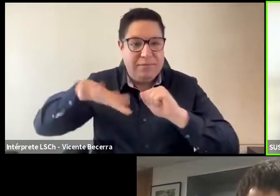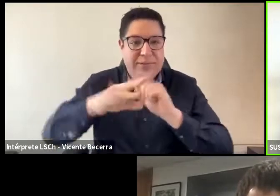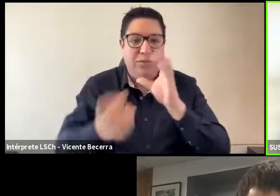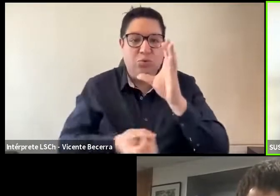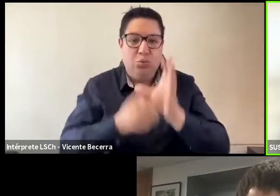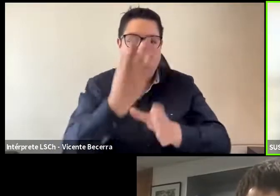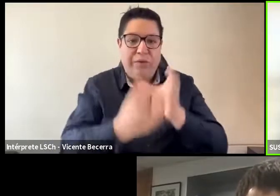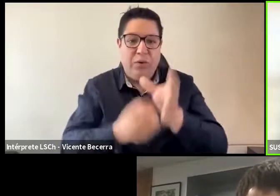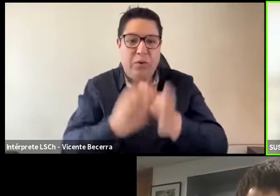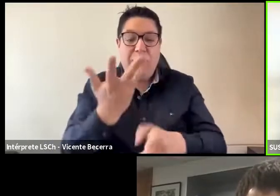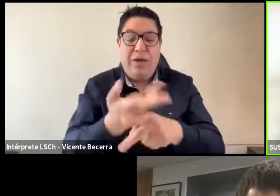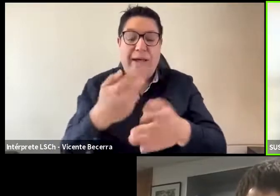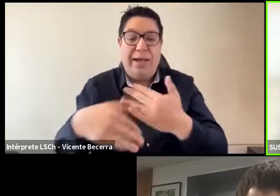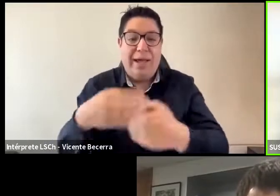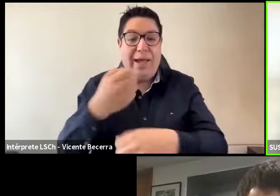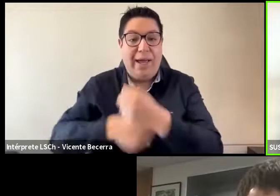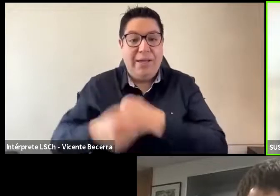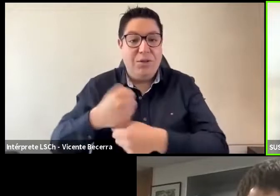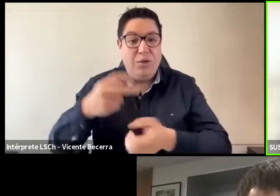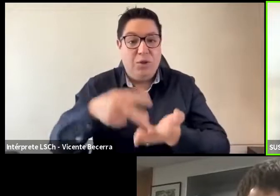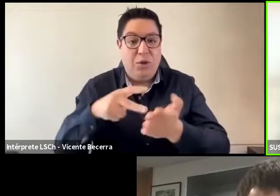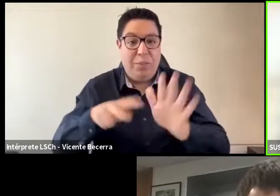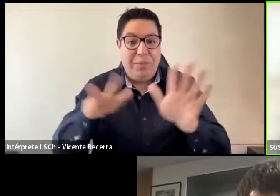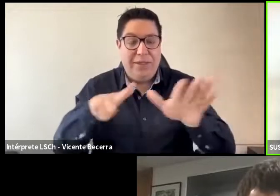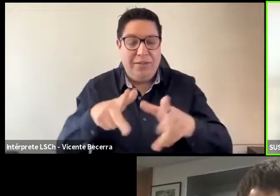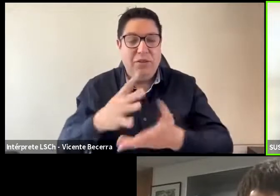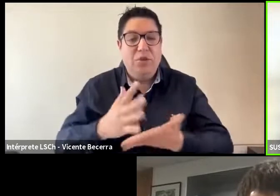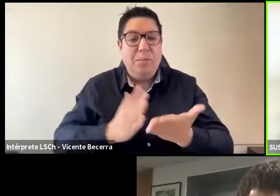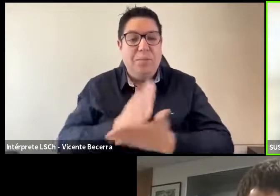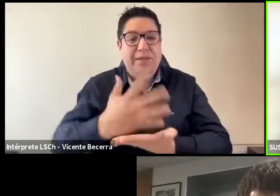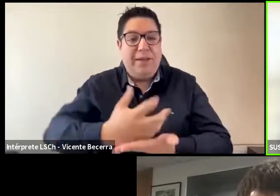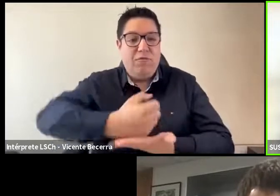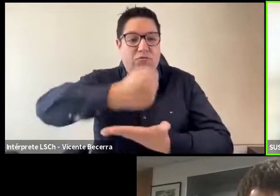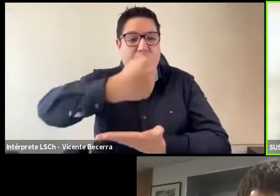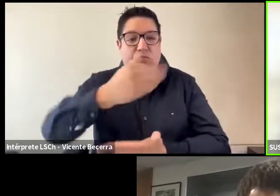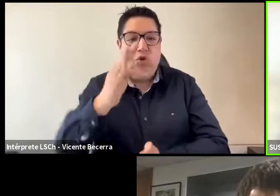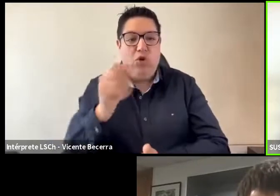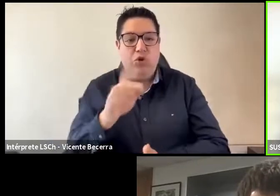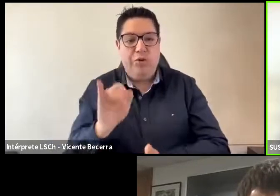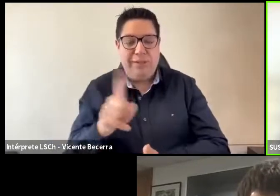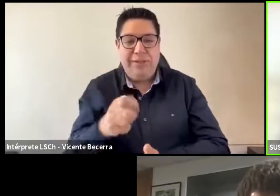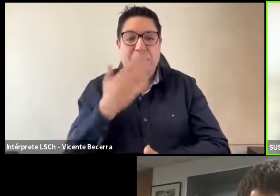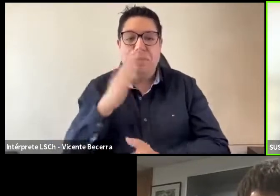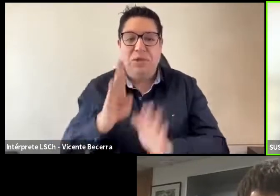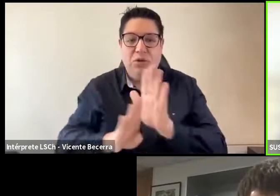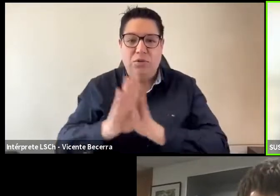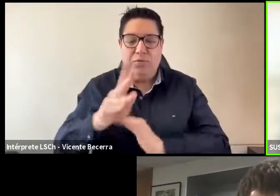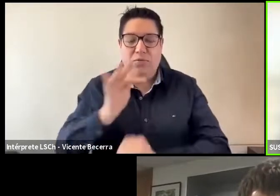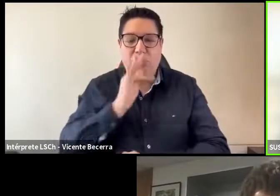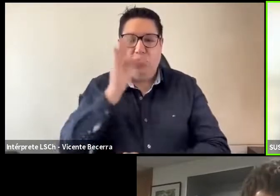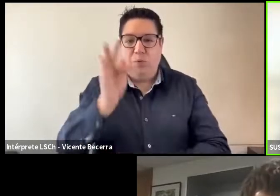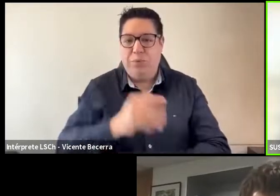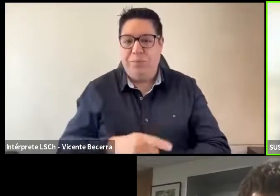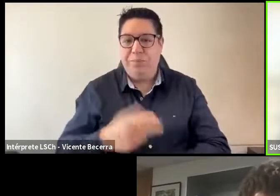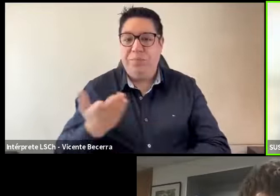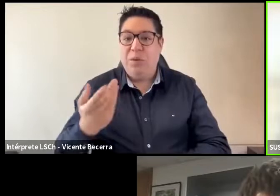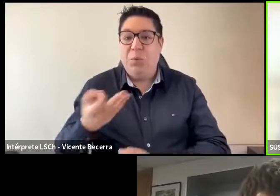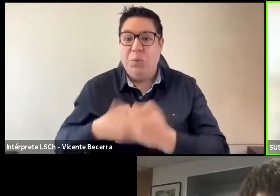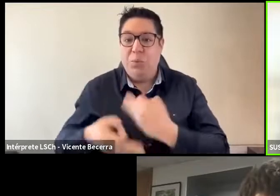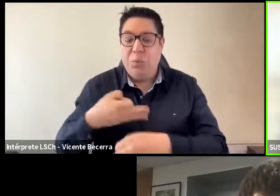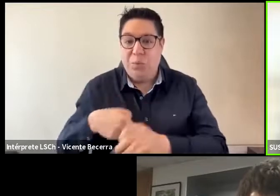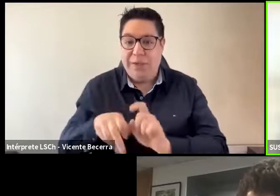desde el 2018 de fosis con su presentación fosis mejor futuro felipe cuéntame si